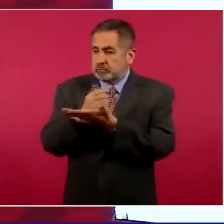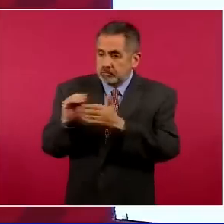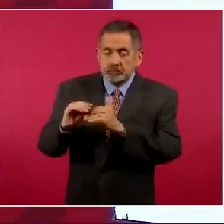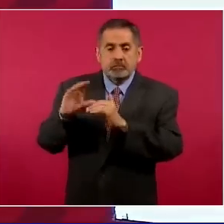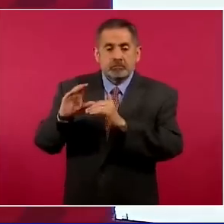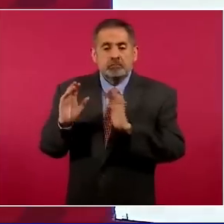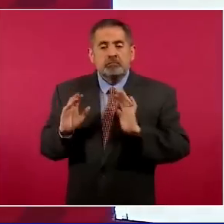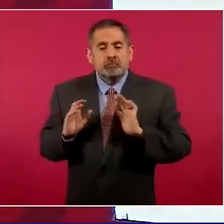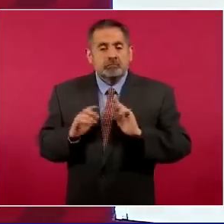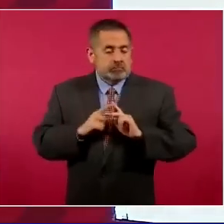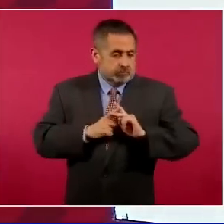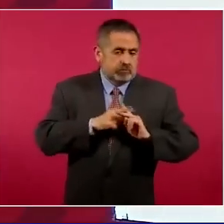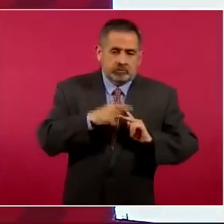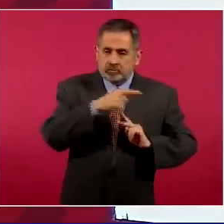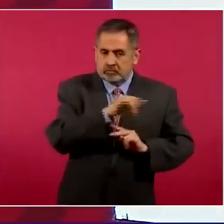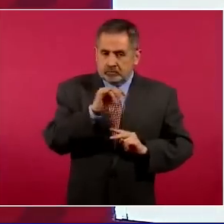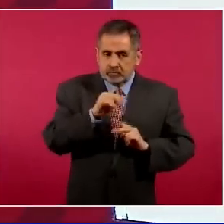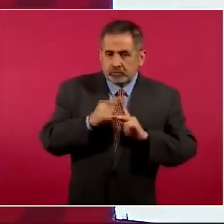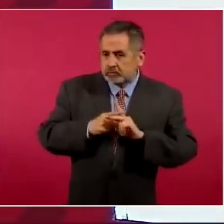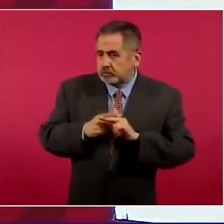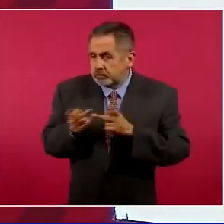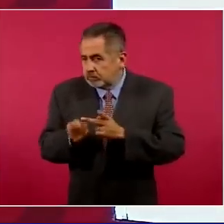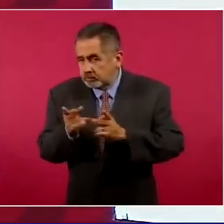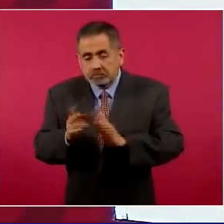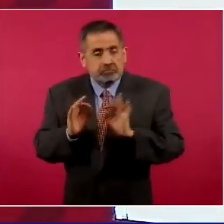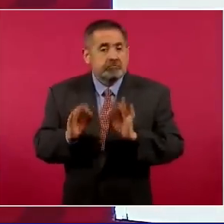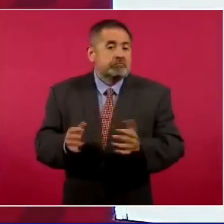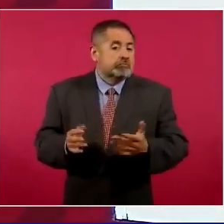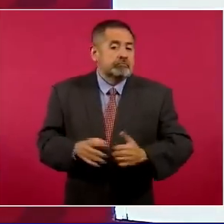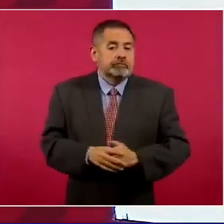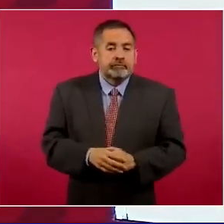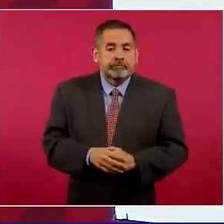de acuerdo a esa encuesta.